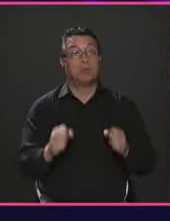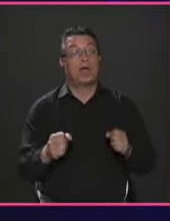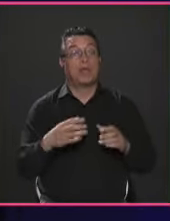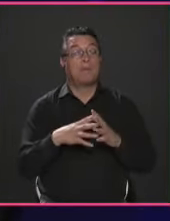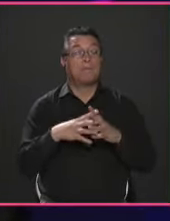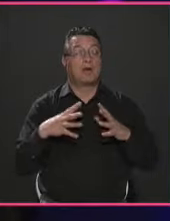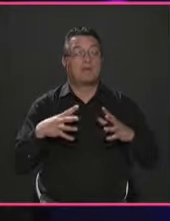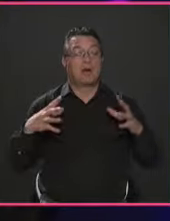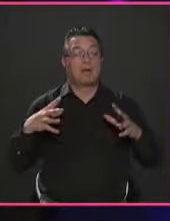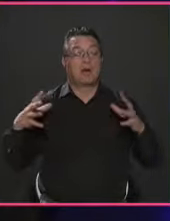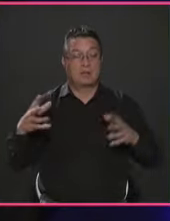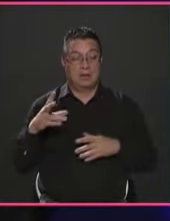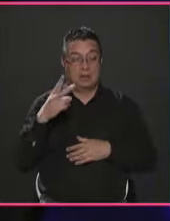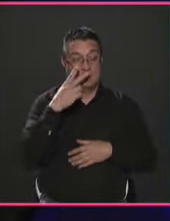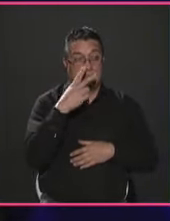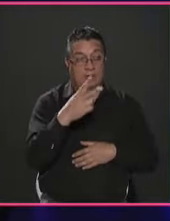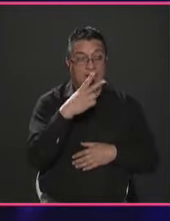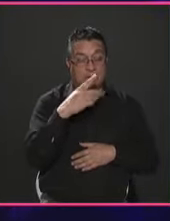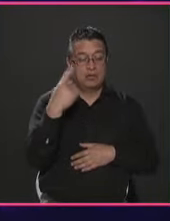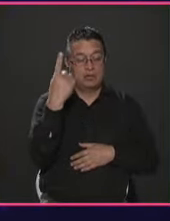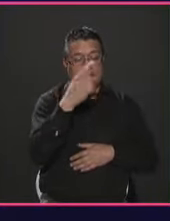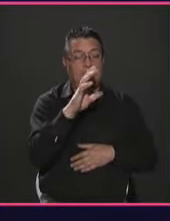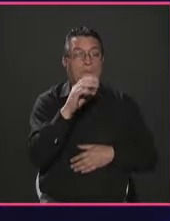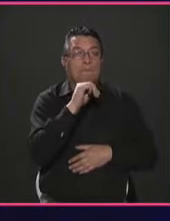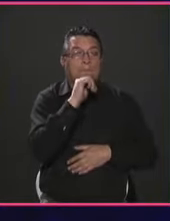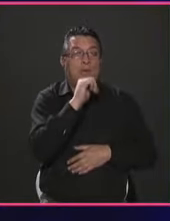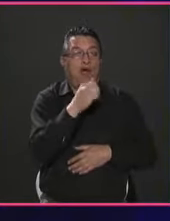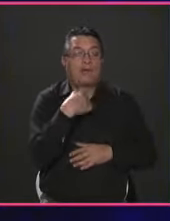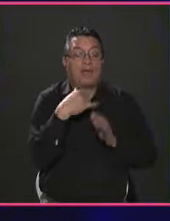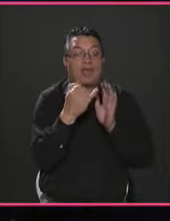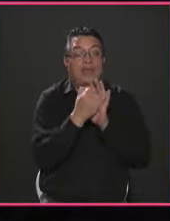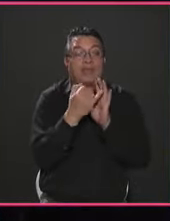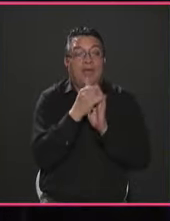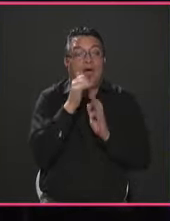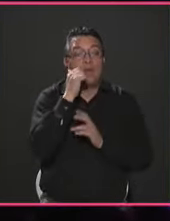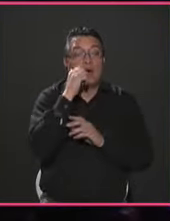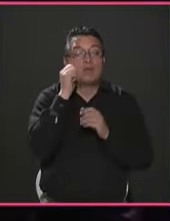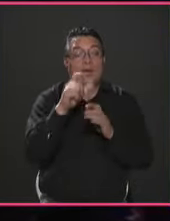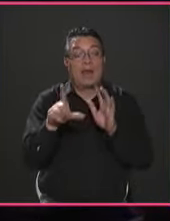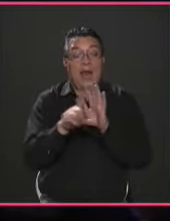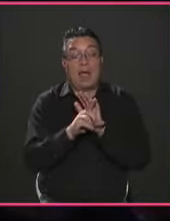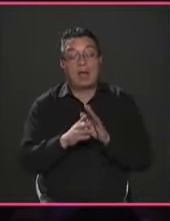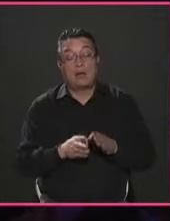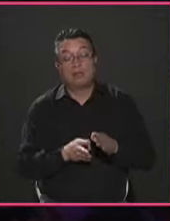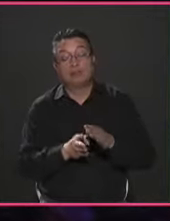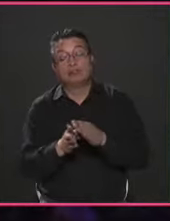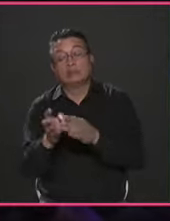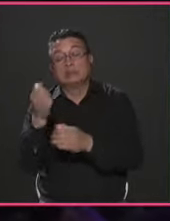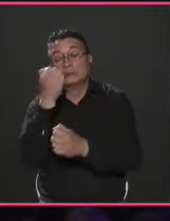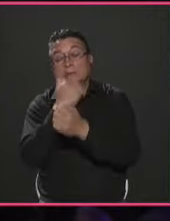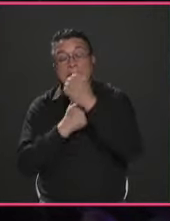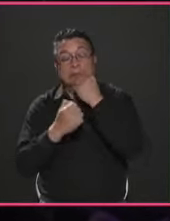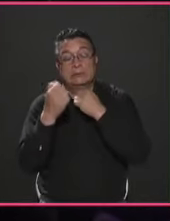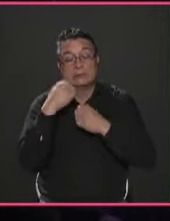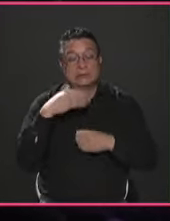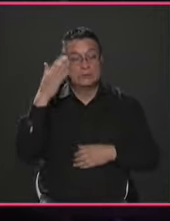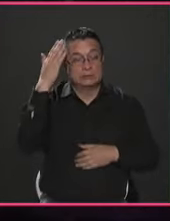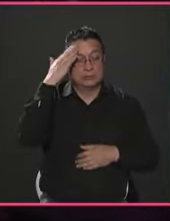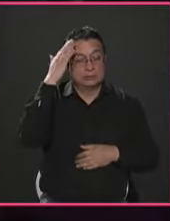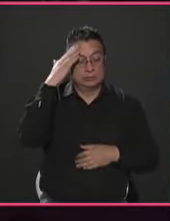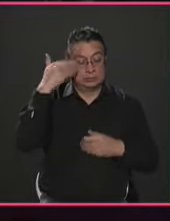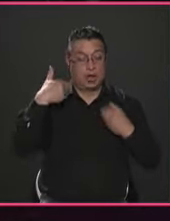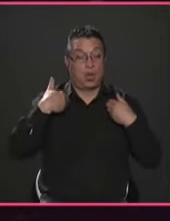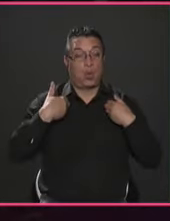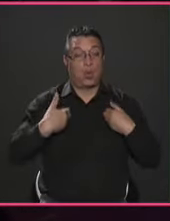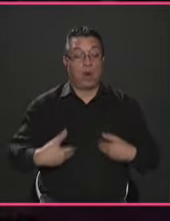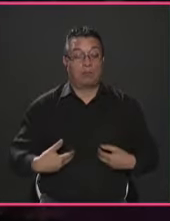aumentar la visión empobrecida de la identidad humana que puede hacer que las leyes vayan en una mala dirección al recordar nuestro cuerpo al recordar lo